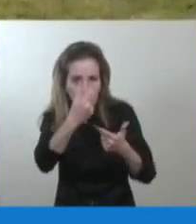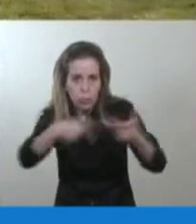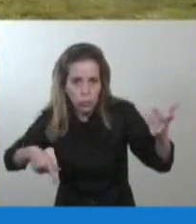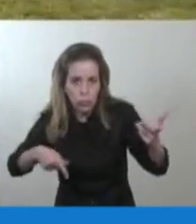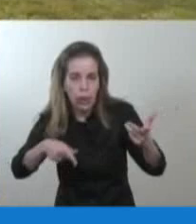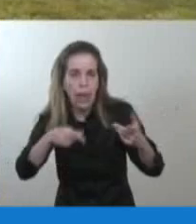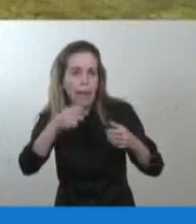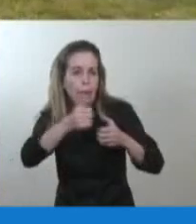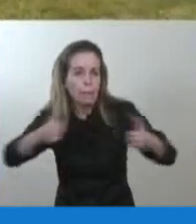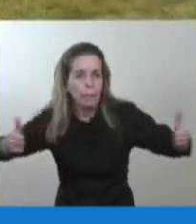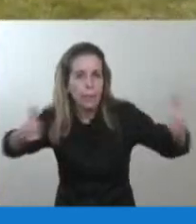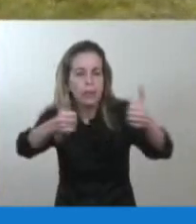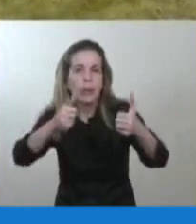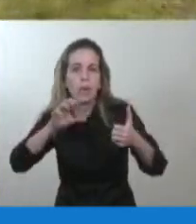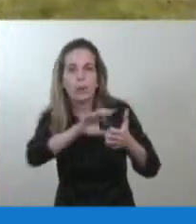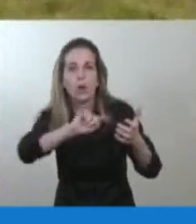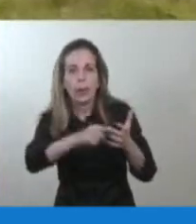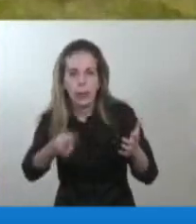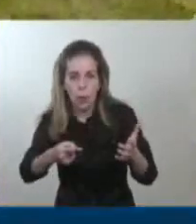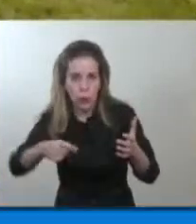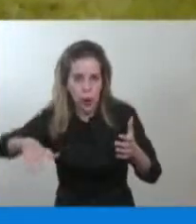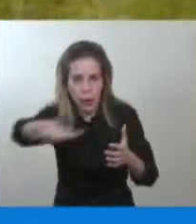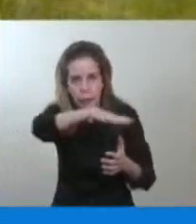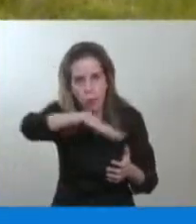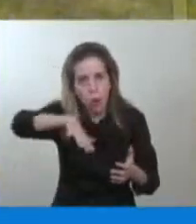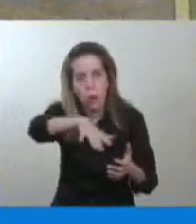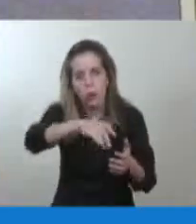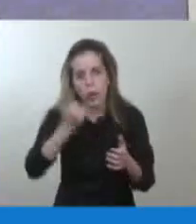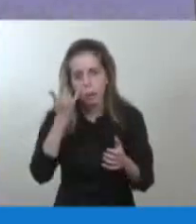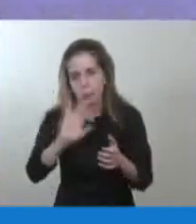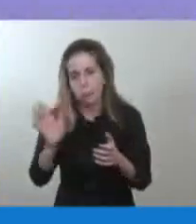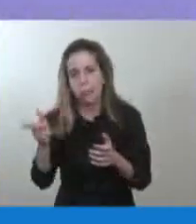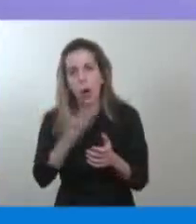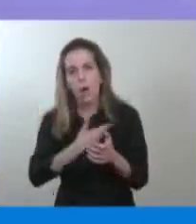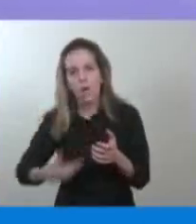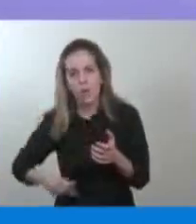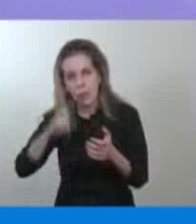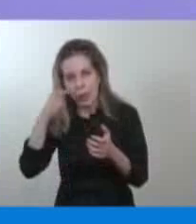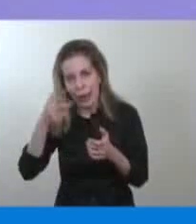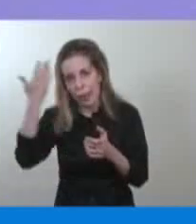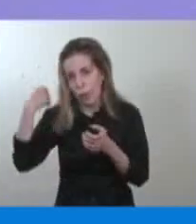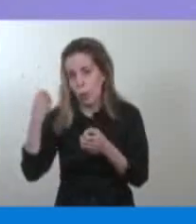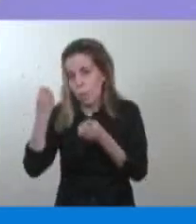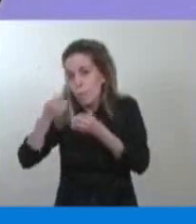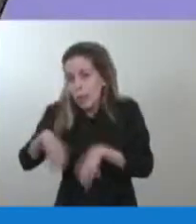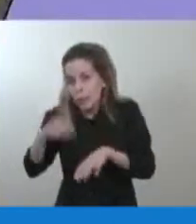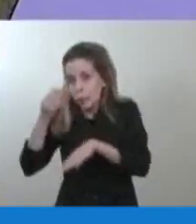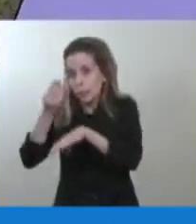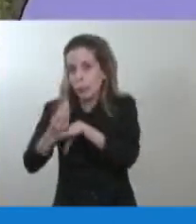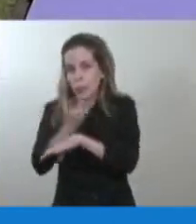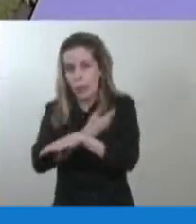la zona del conurbano bonaerense lo hablamos alberto al comienzo de la gestión